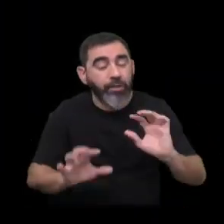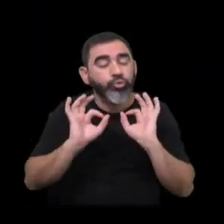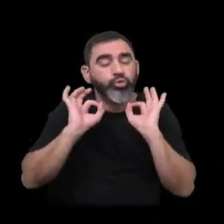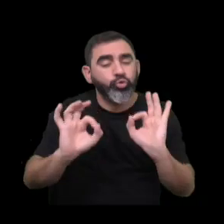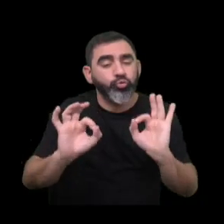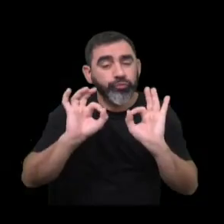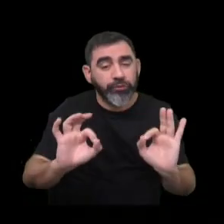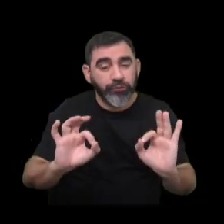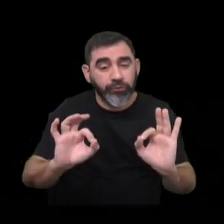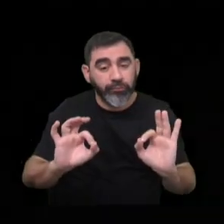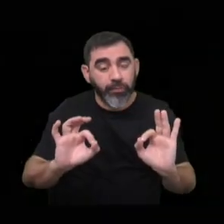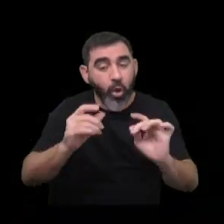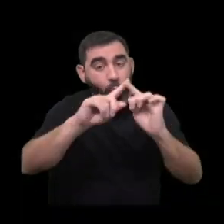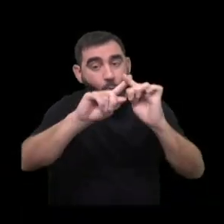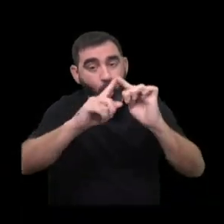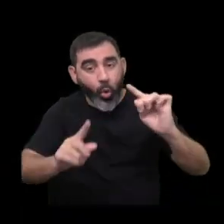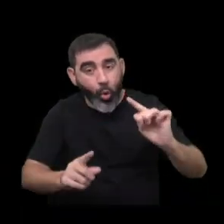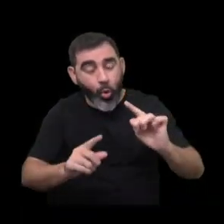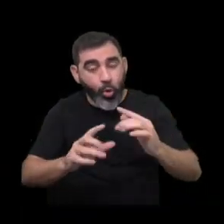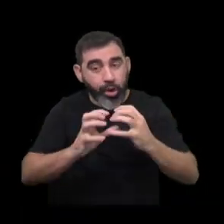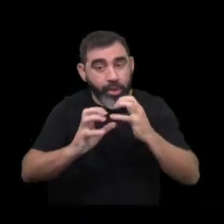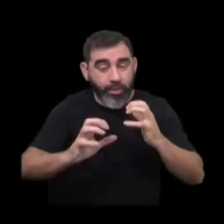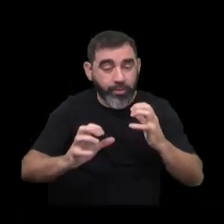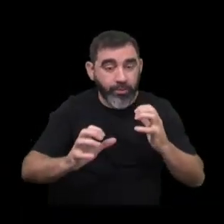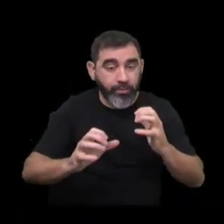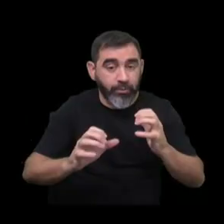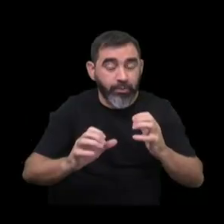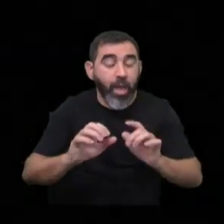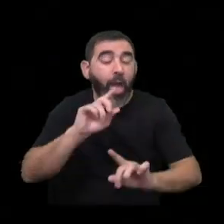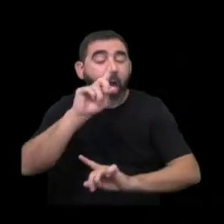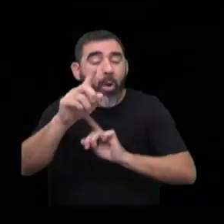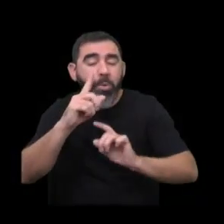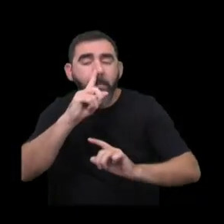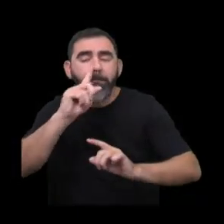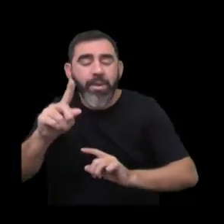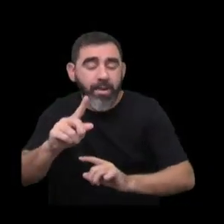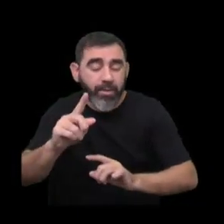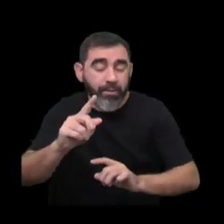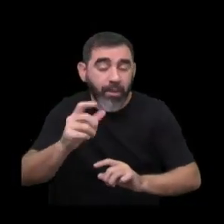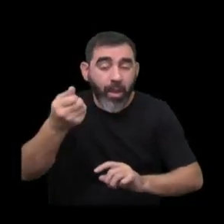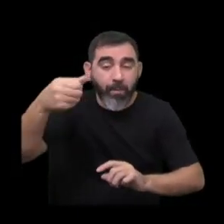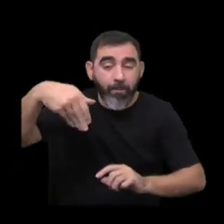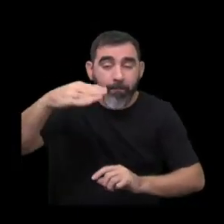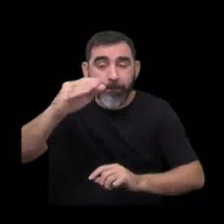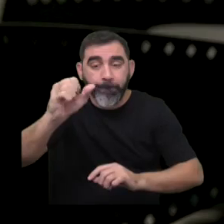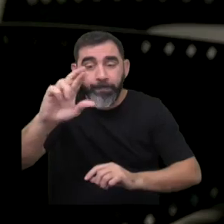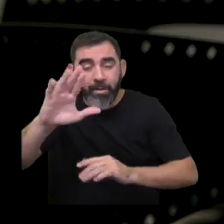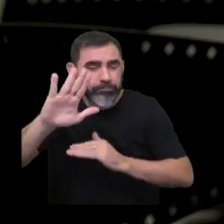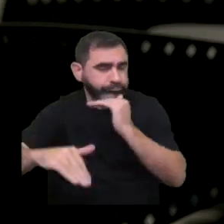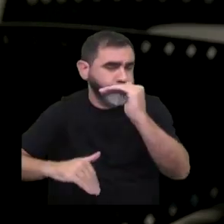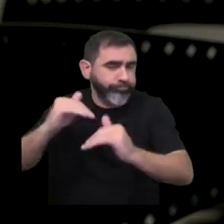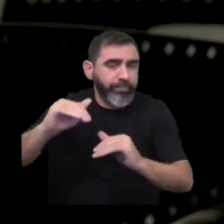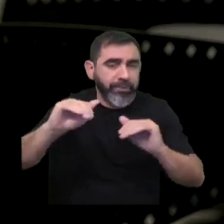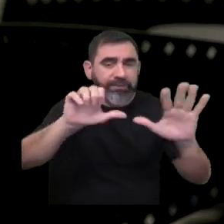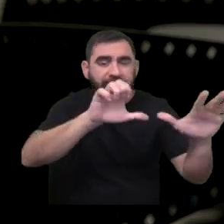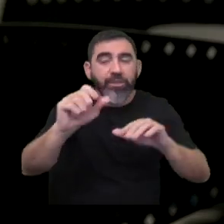para crear corrientes que van desde algunos miles de amperes hacia arriba, hasta unos